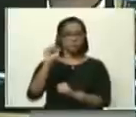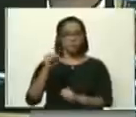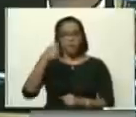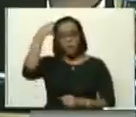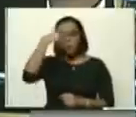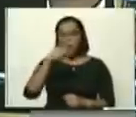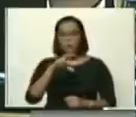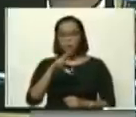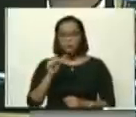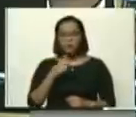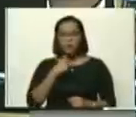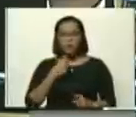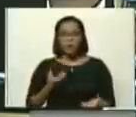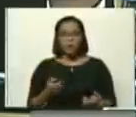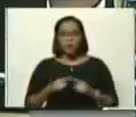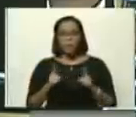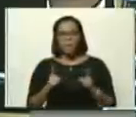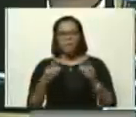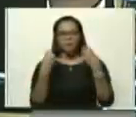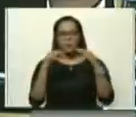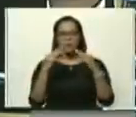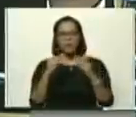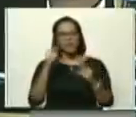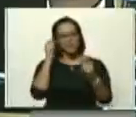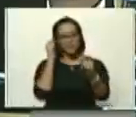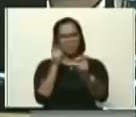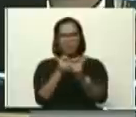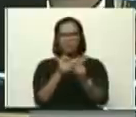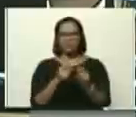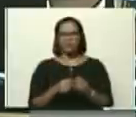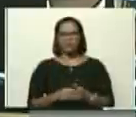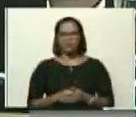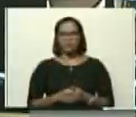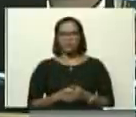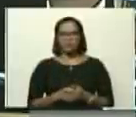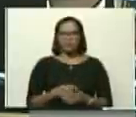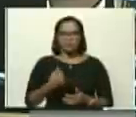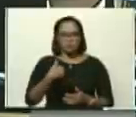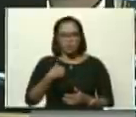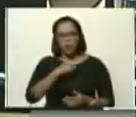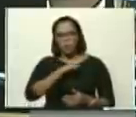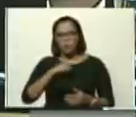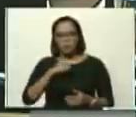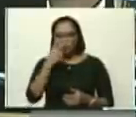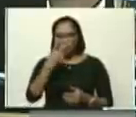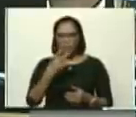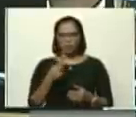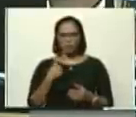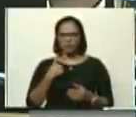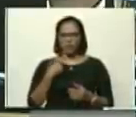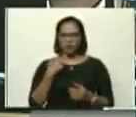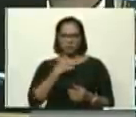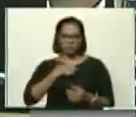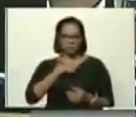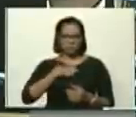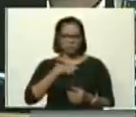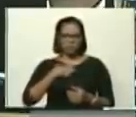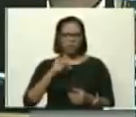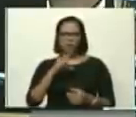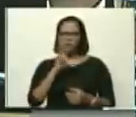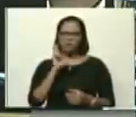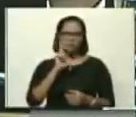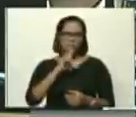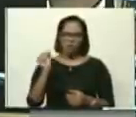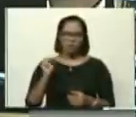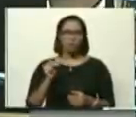Pero su mensaje es esperanzador. Yo en lo personal lo veo así. Yo no guardo rencores. Yo no tengo corazón para guardar rencores